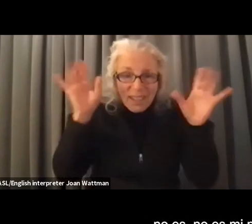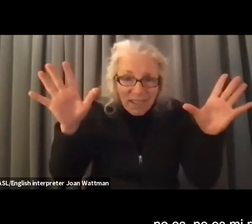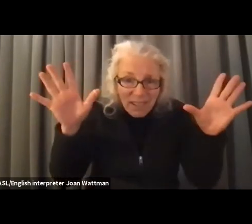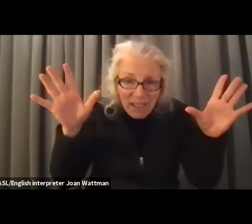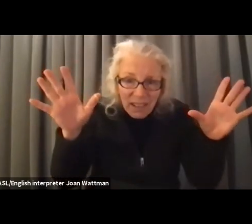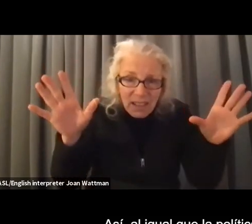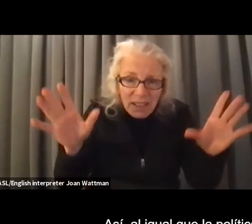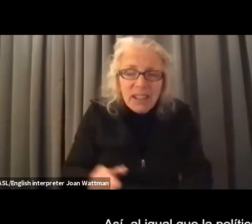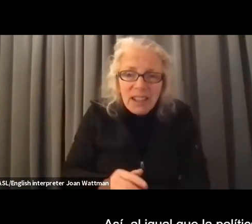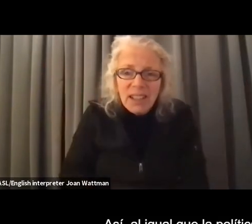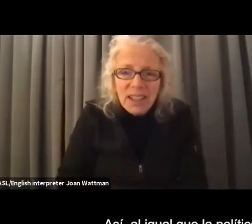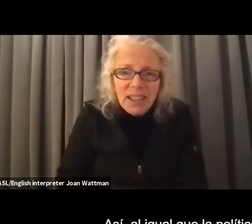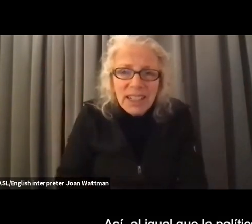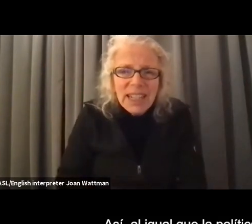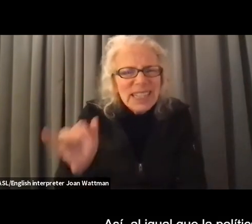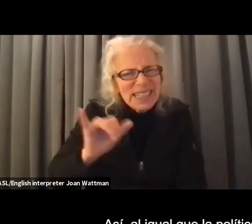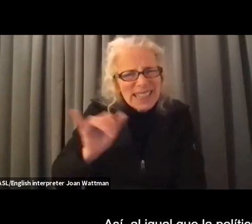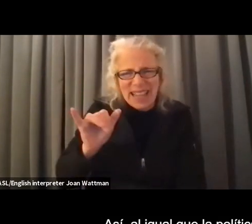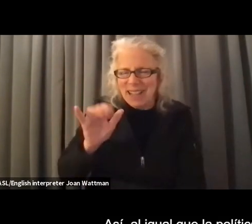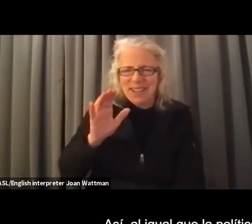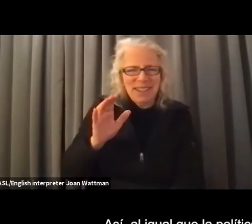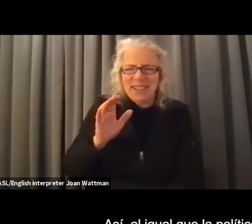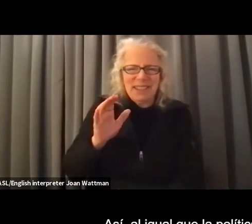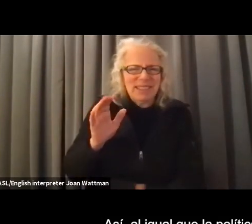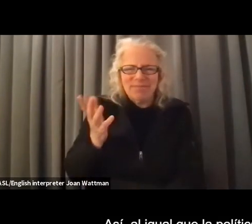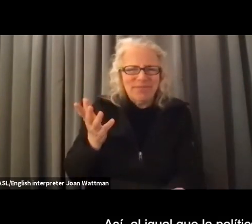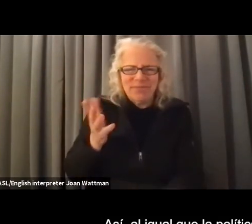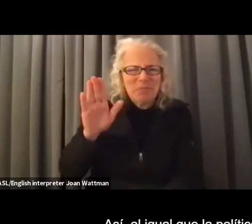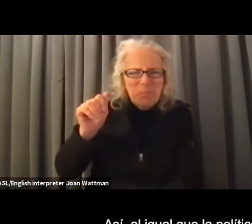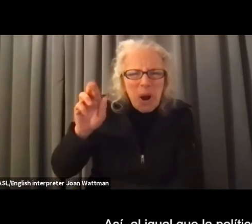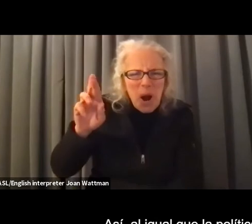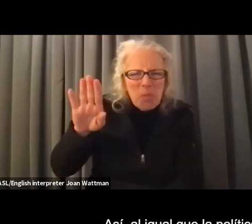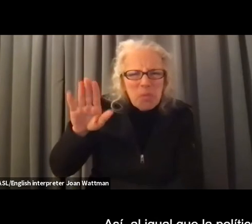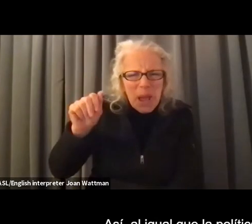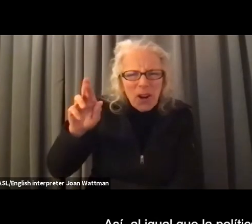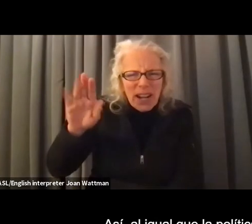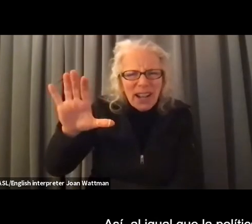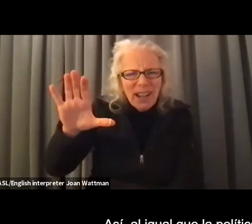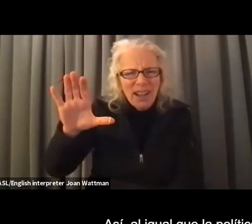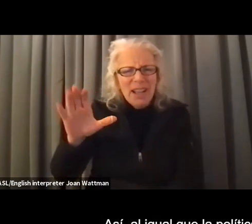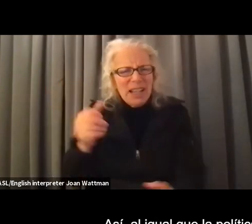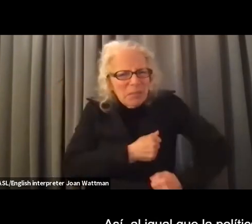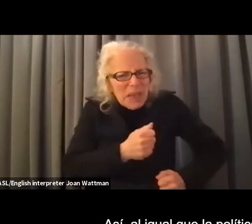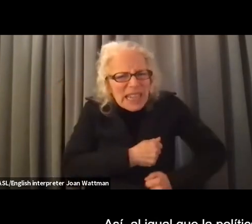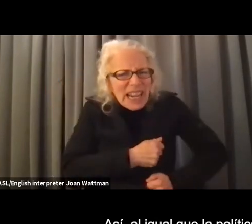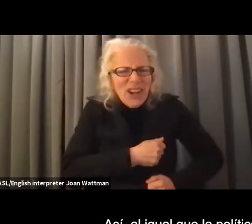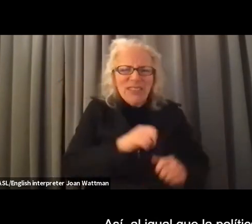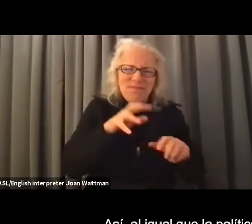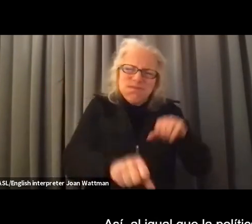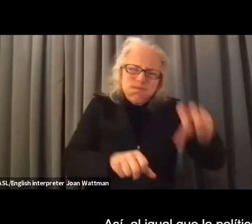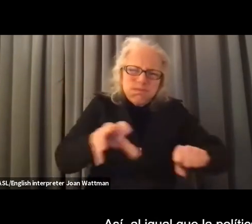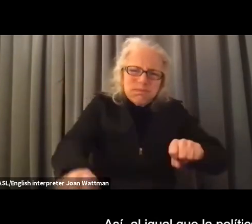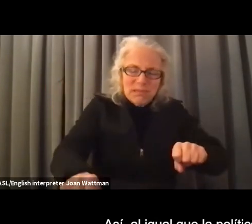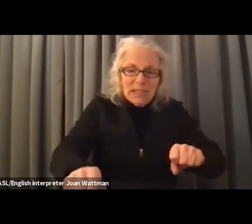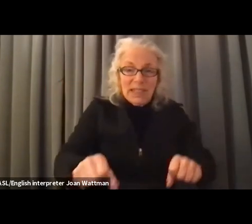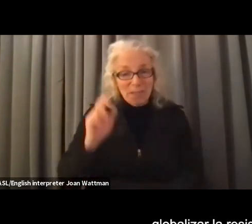territorios. Entonces, así como la política de muerte se ha globalizado, creo que nosotros tenemos el desafío y la